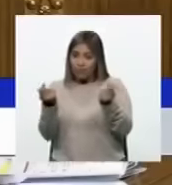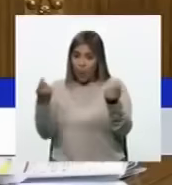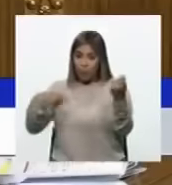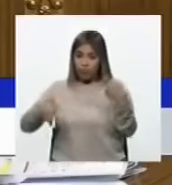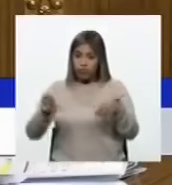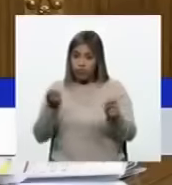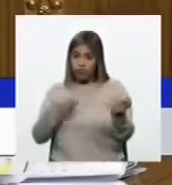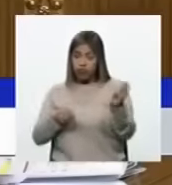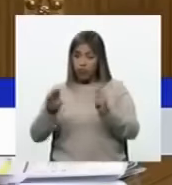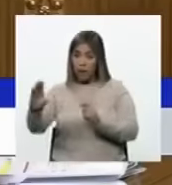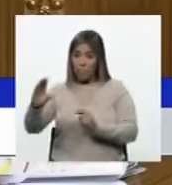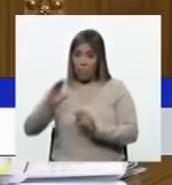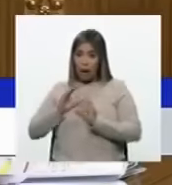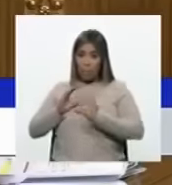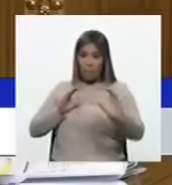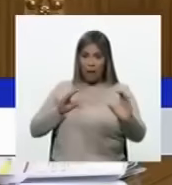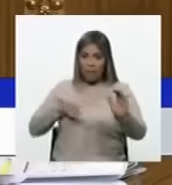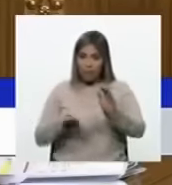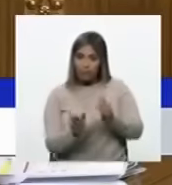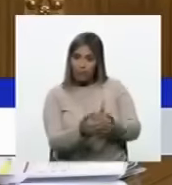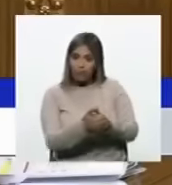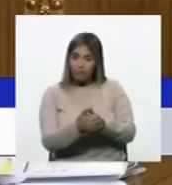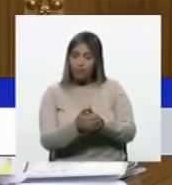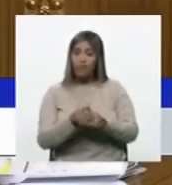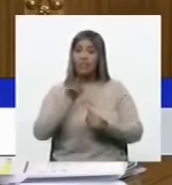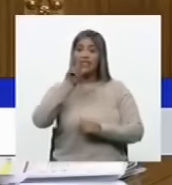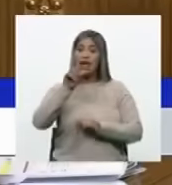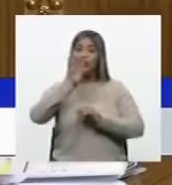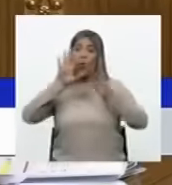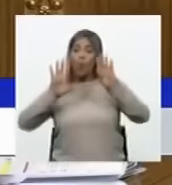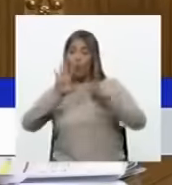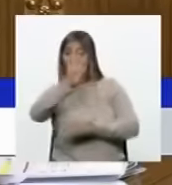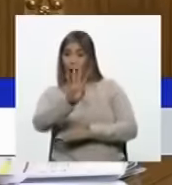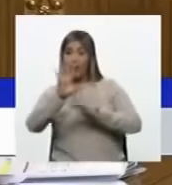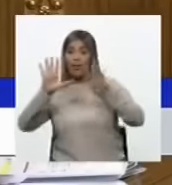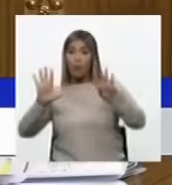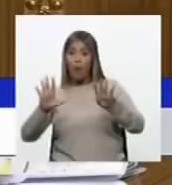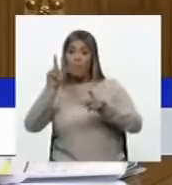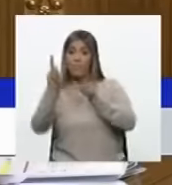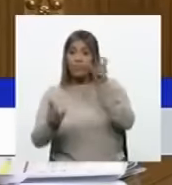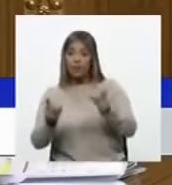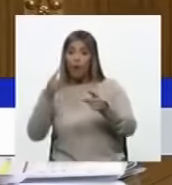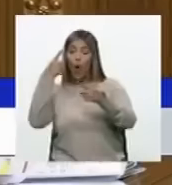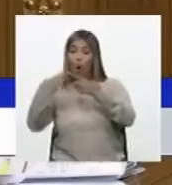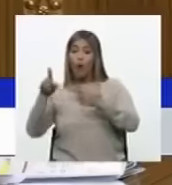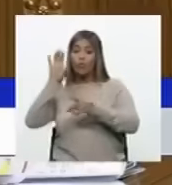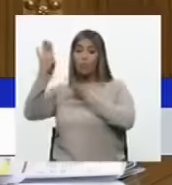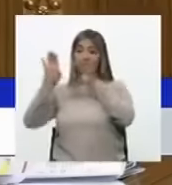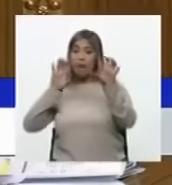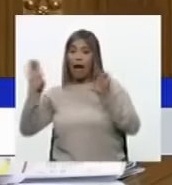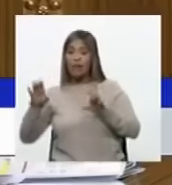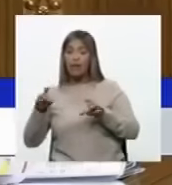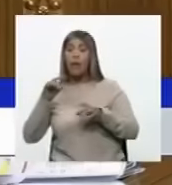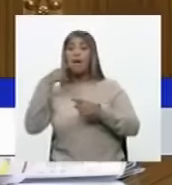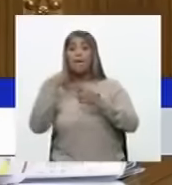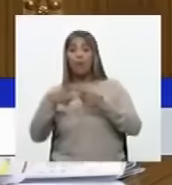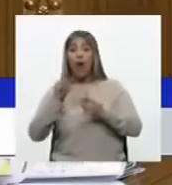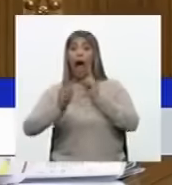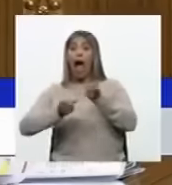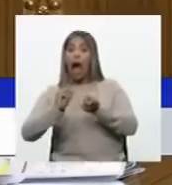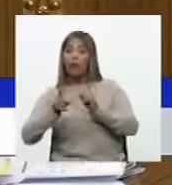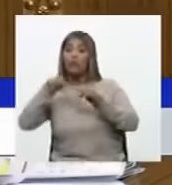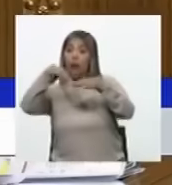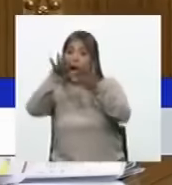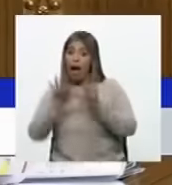hoc nombradas. 149 personas, que están algunas en el exterior, pero que otras están en Venezuela, de